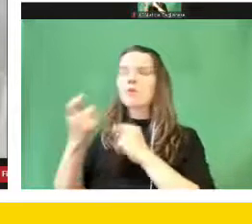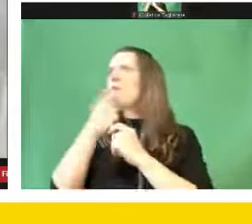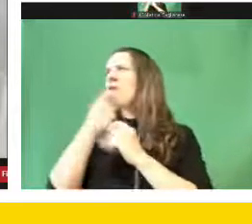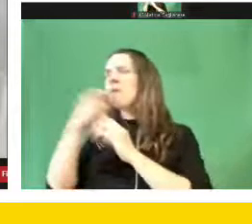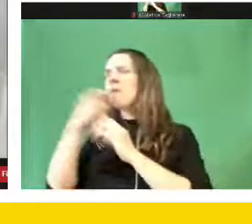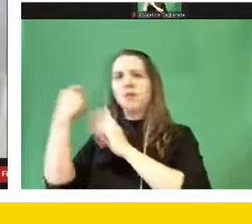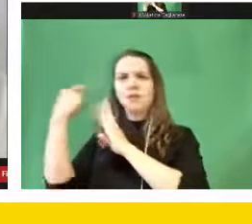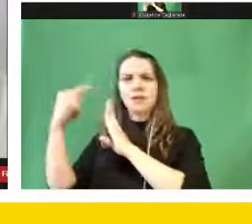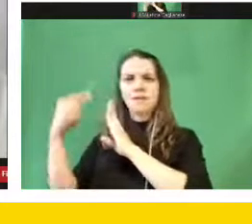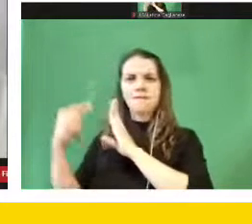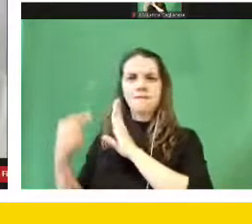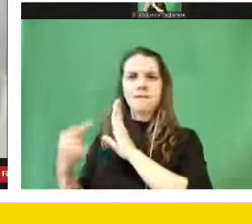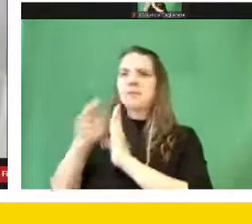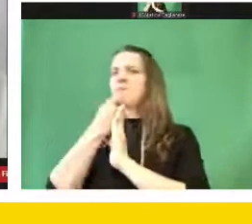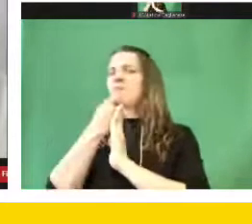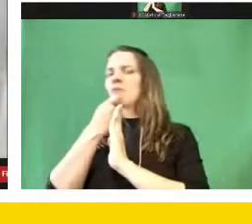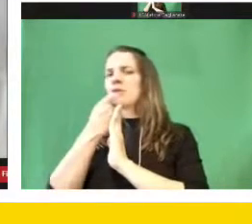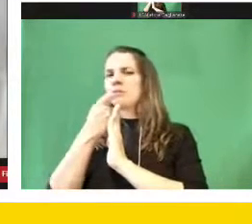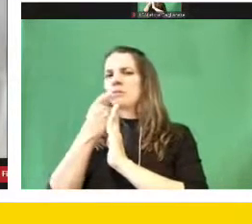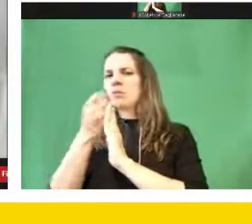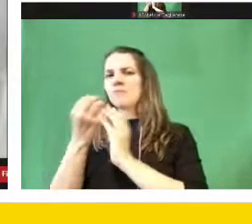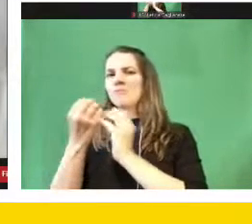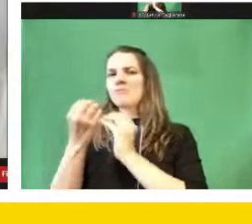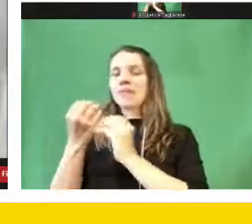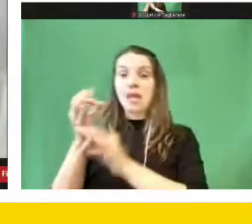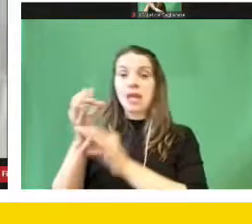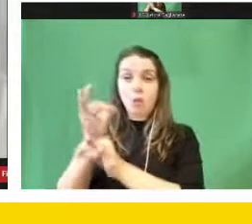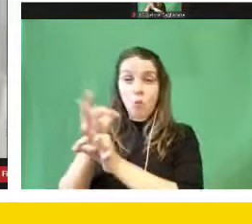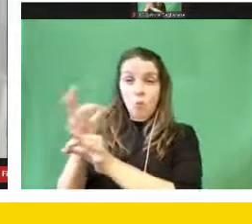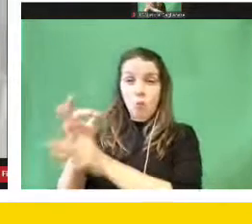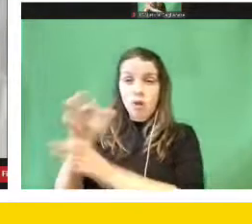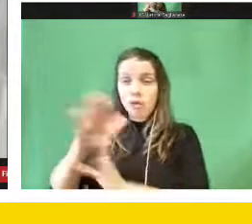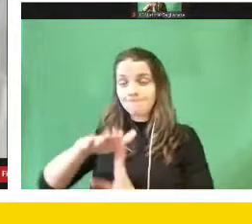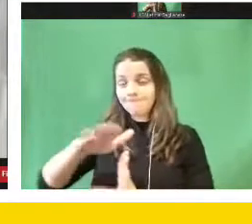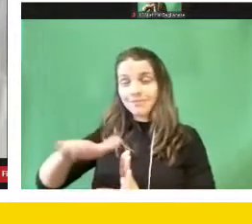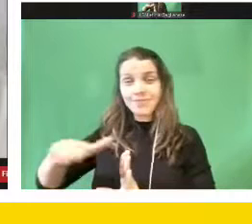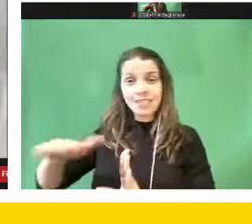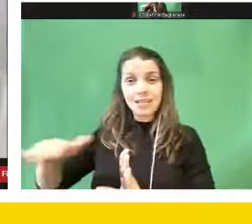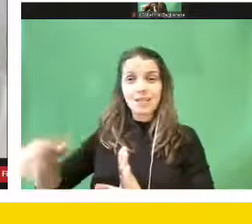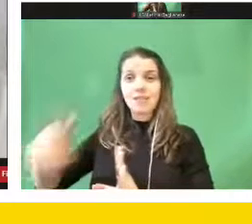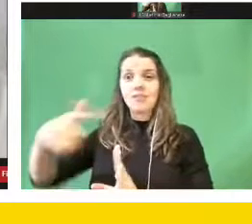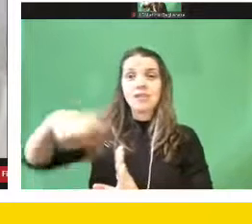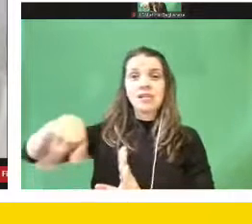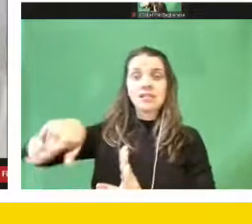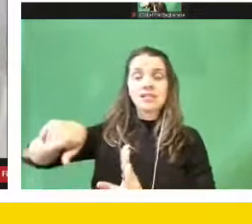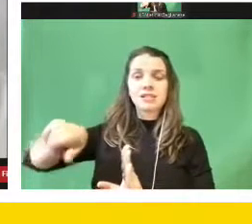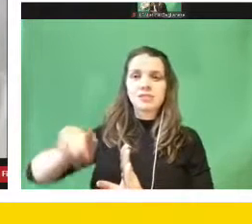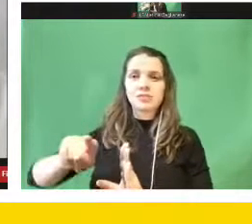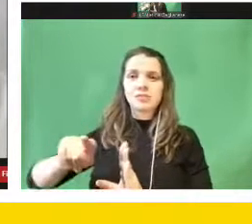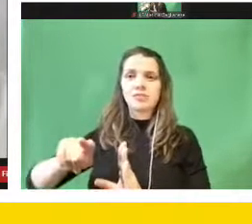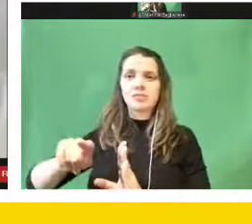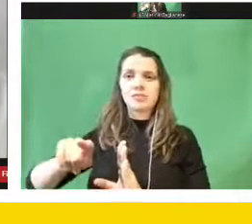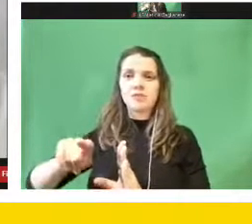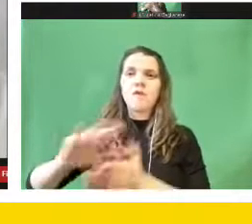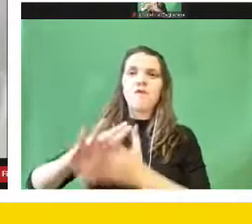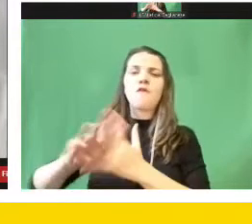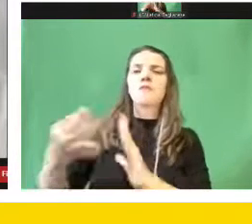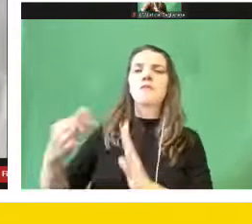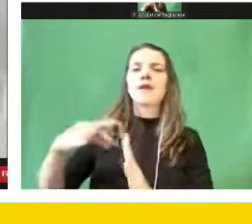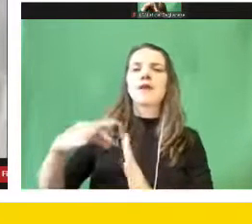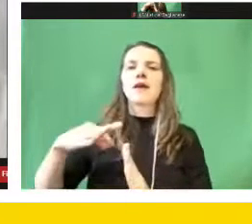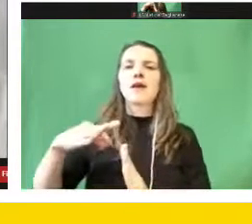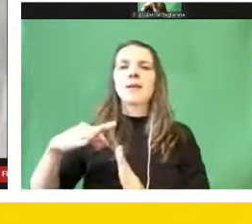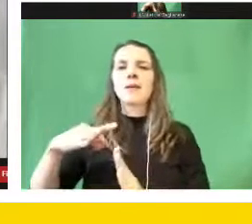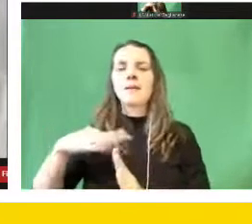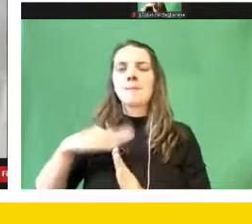niveles iniciales de la educación, para que esto sea casi una manera de vivir y de enfrentar la